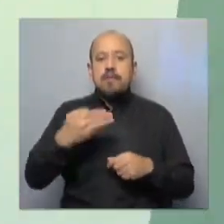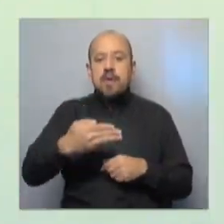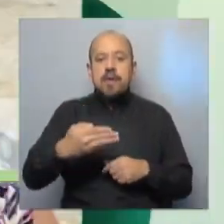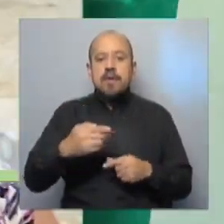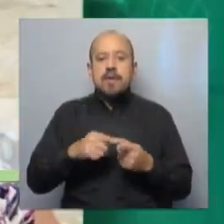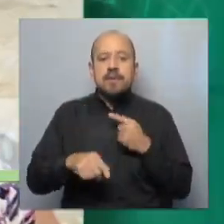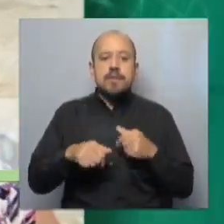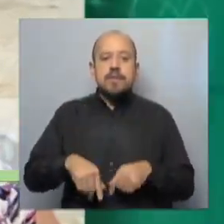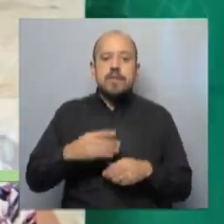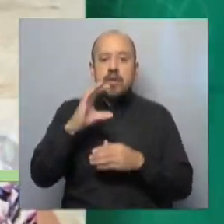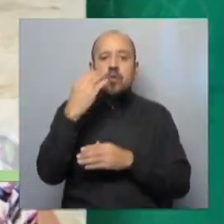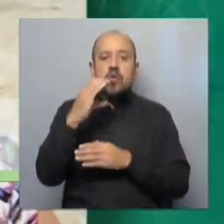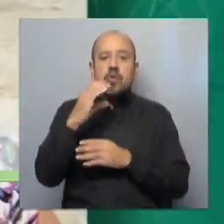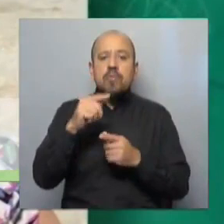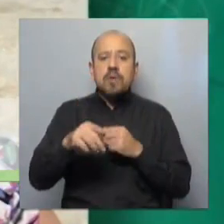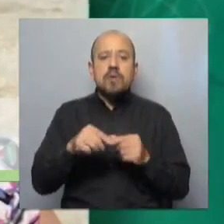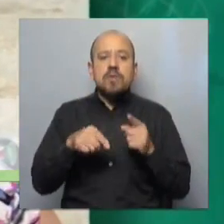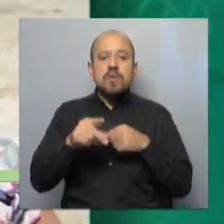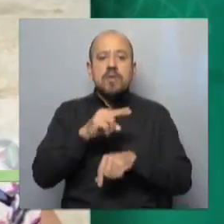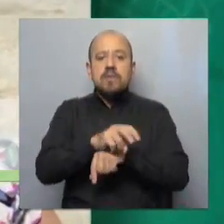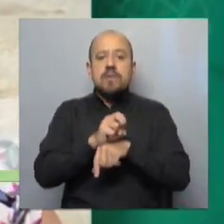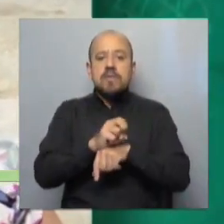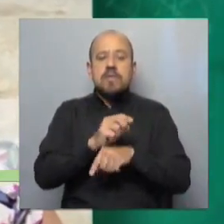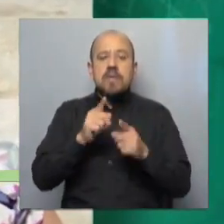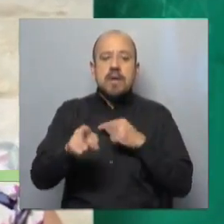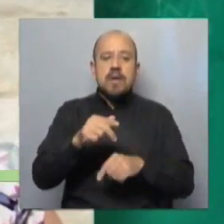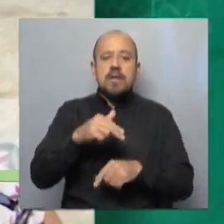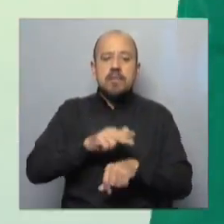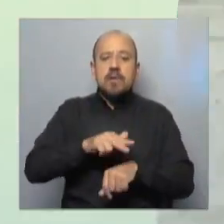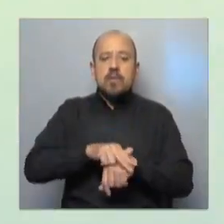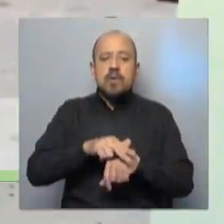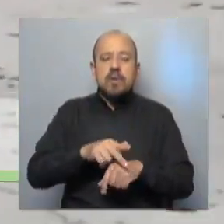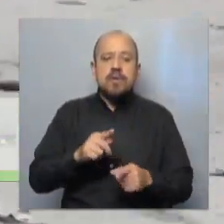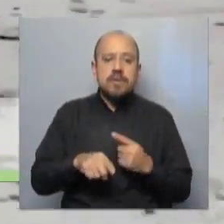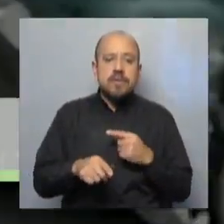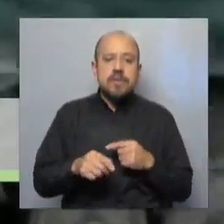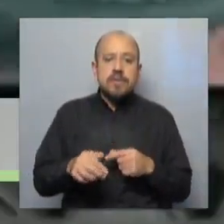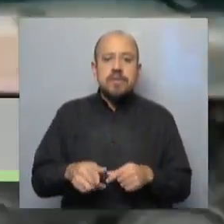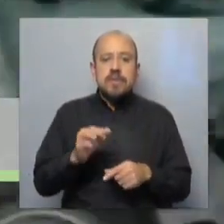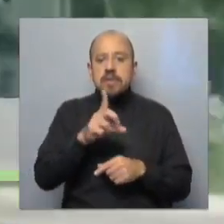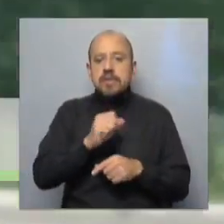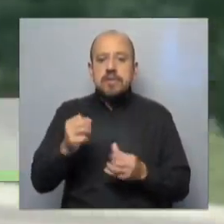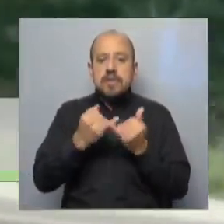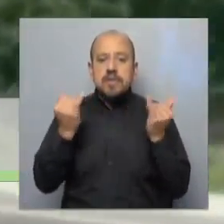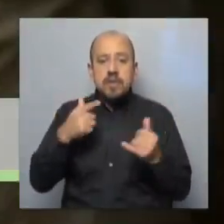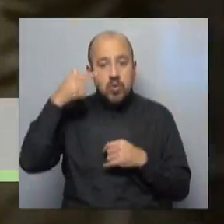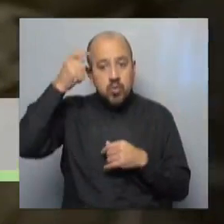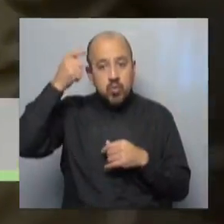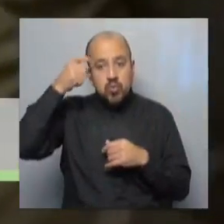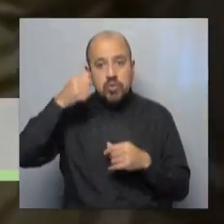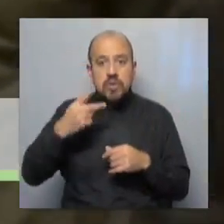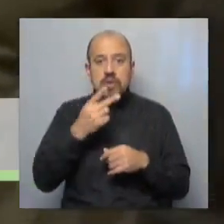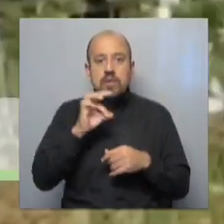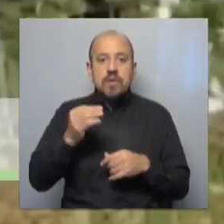detuvieron en colombia a los asesinos del fiscal paraguayo marcelo pecci los 100 días de guerra rusia ha invadido el